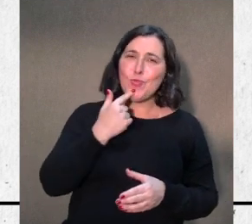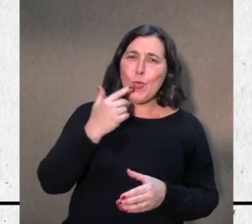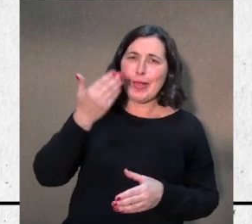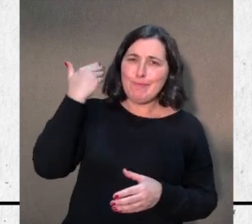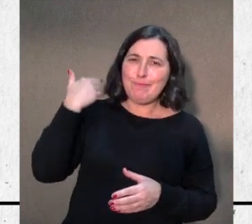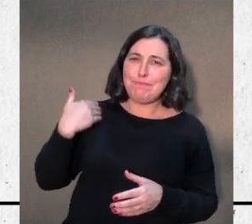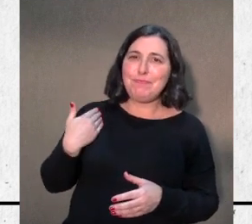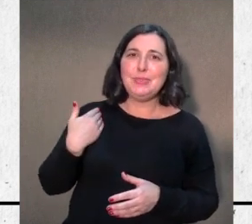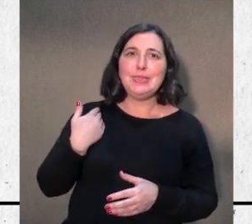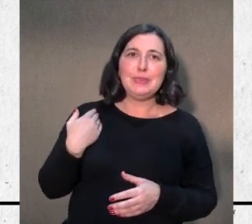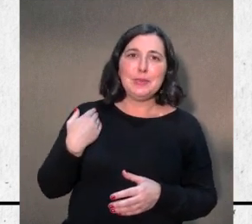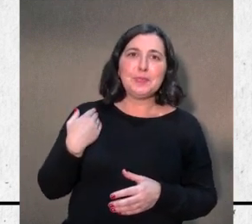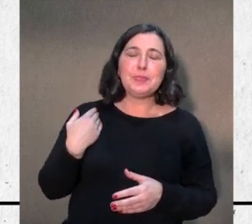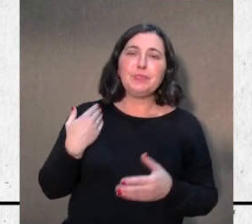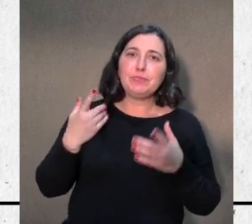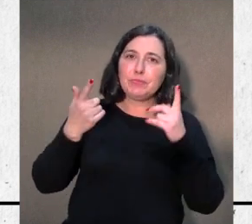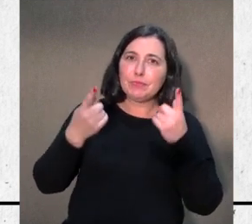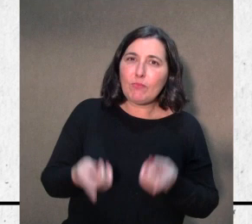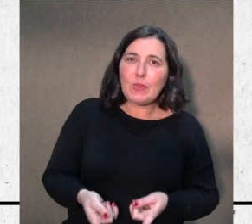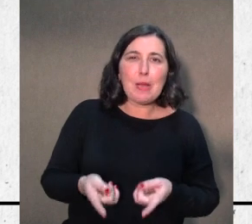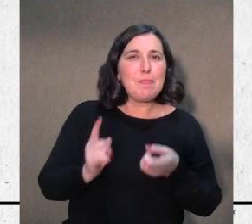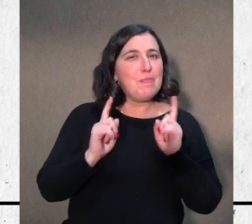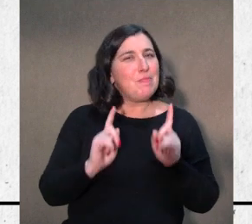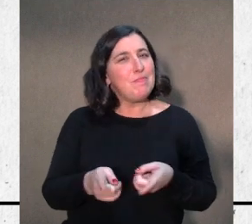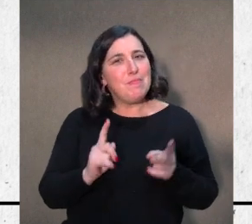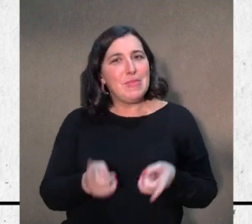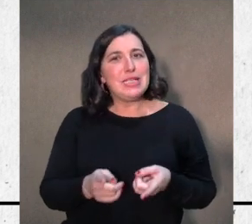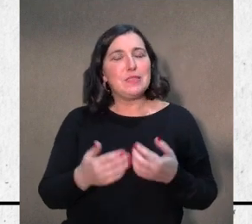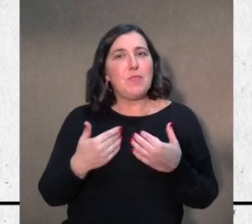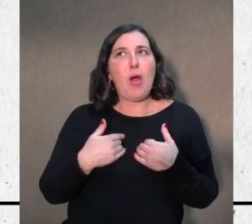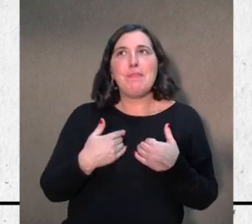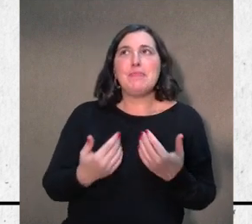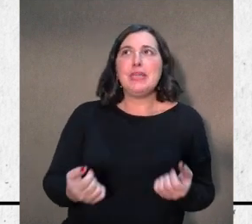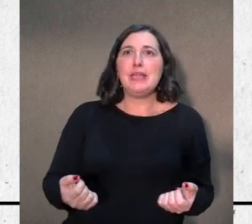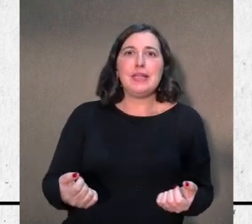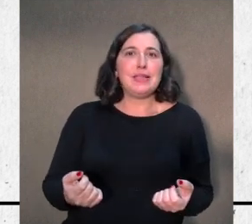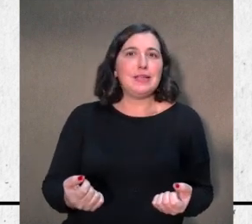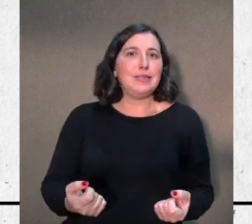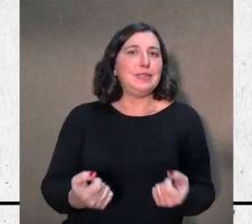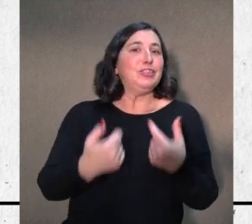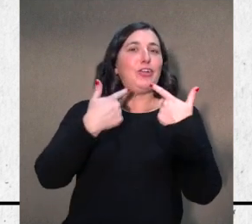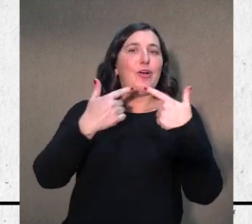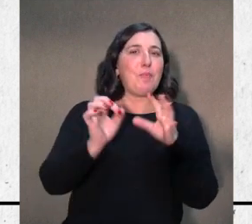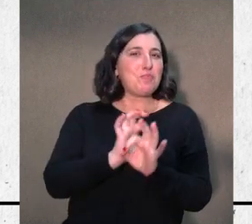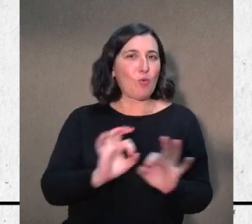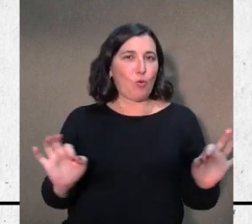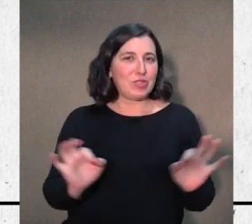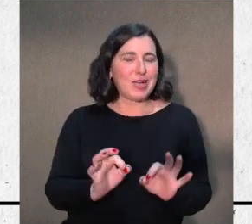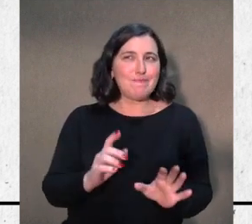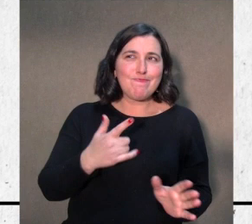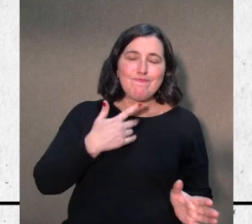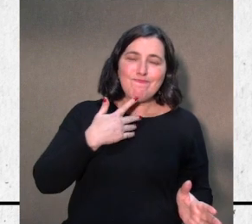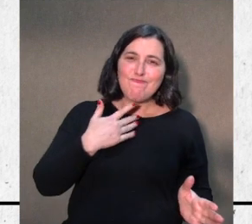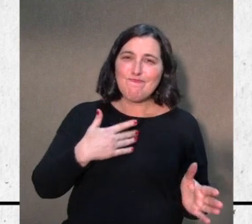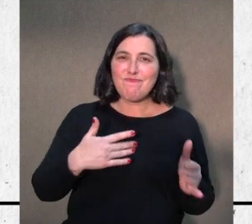la música me llegó. Al principio yo no estaba muy convencida, no era algo que a mí como que